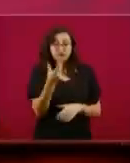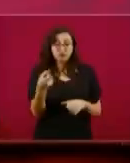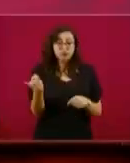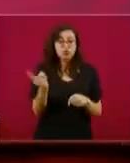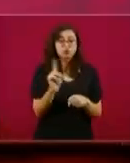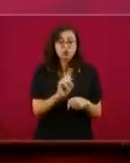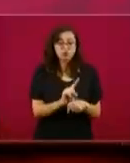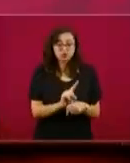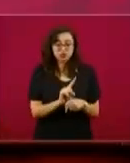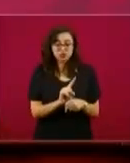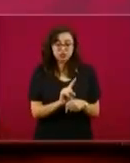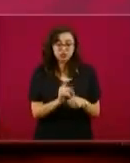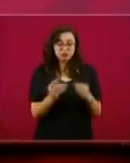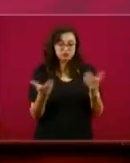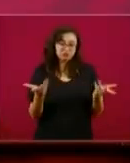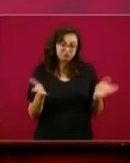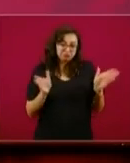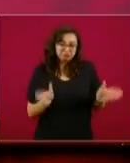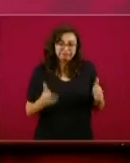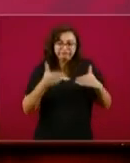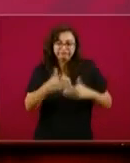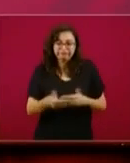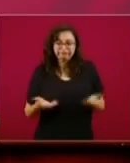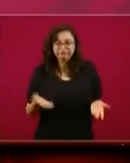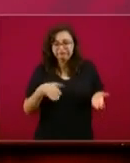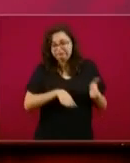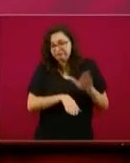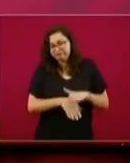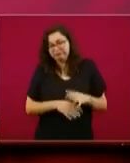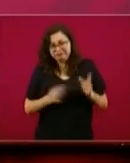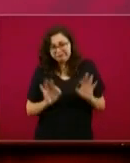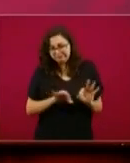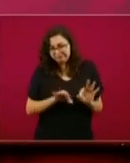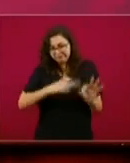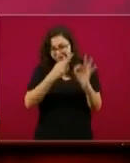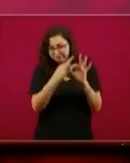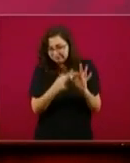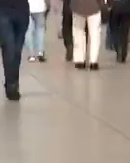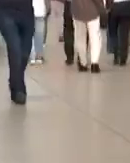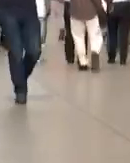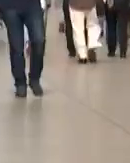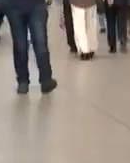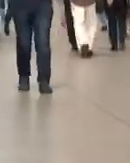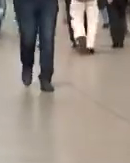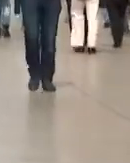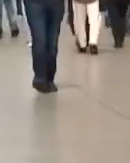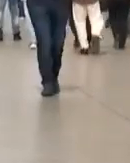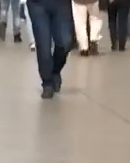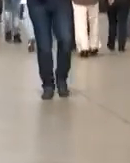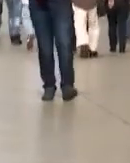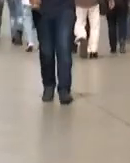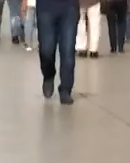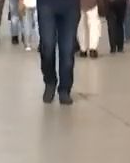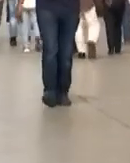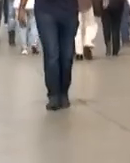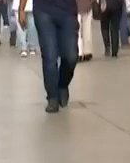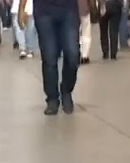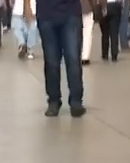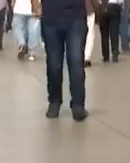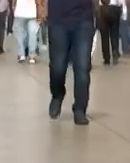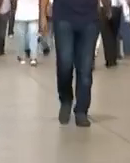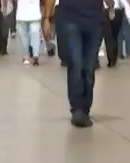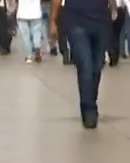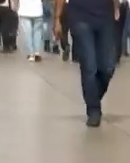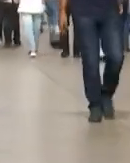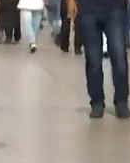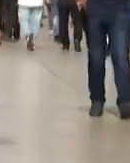y las clases presenciales no estarán sujetas a estos. Entonces, ¿de qué va a servir tener el semáforo rojo? Pues, ¿o qué van a hacer con el semáforo rojo? No sé.